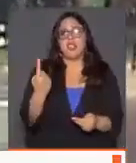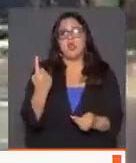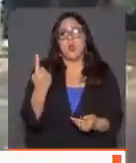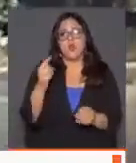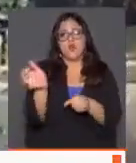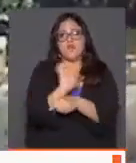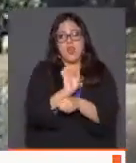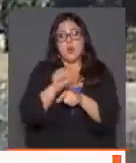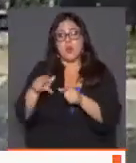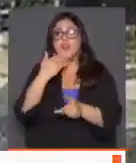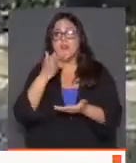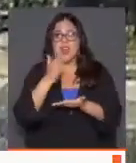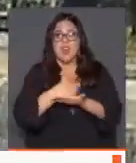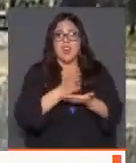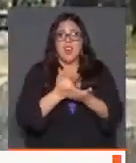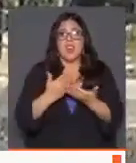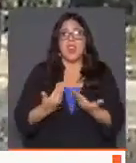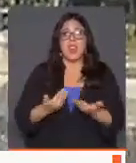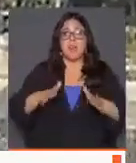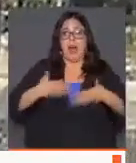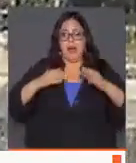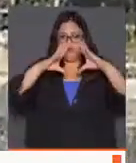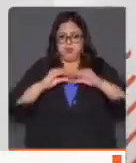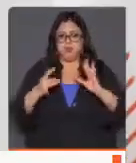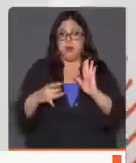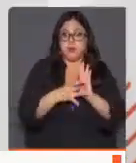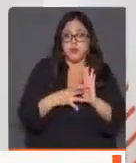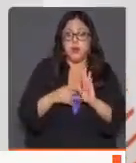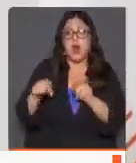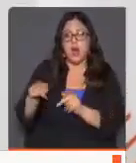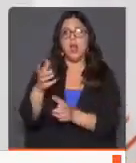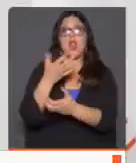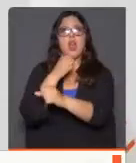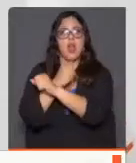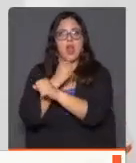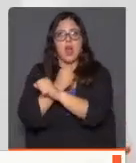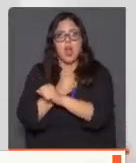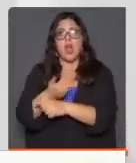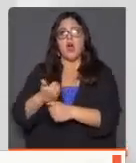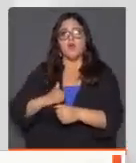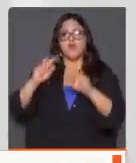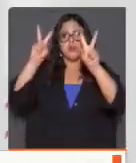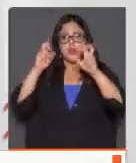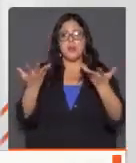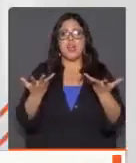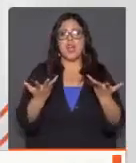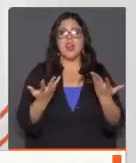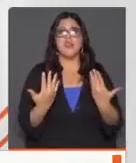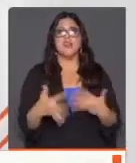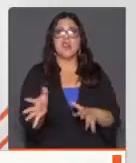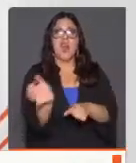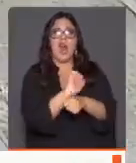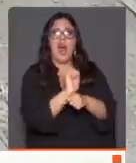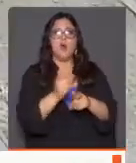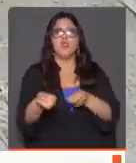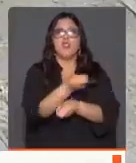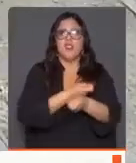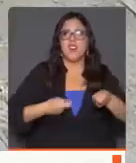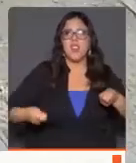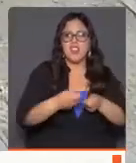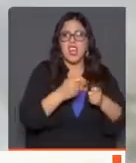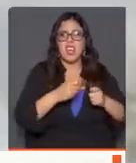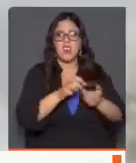del plan para desincentivar este tipo de delito, las policías apuntan al mercado de vehículos clonados y blanqueados, lo que ha dejado un total